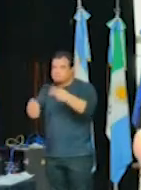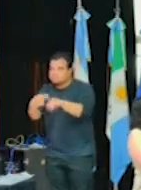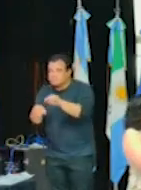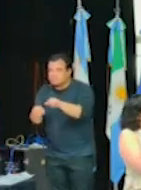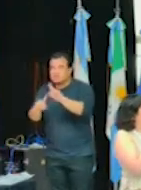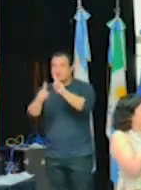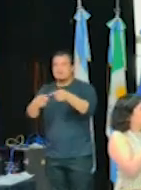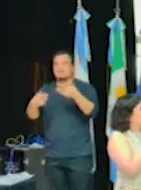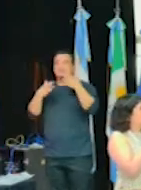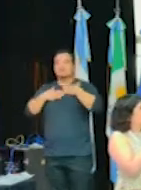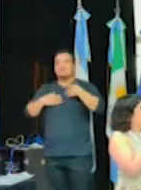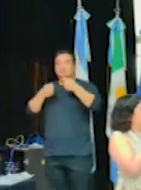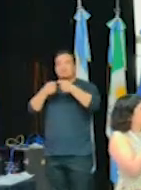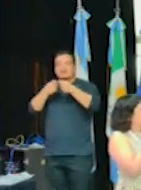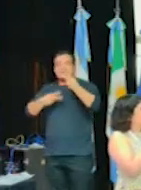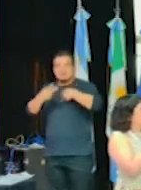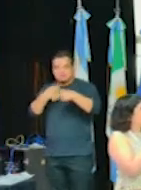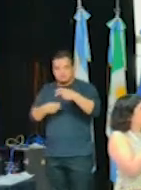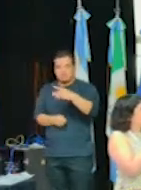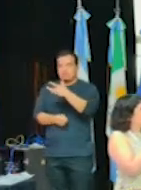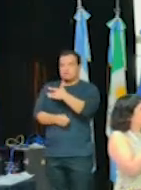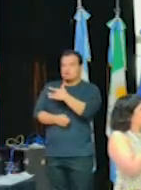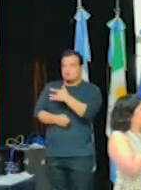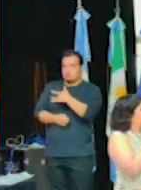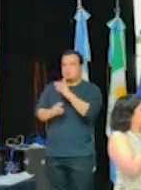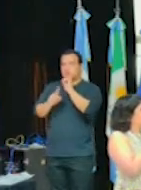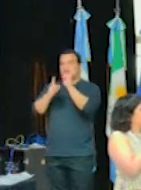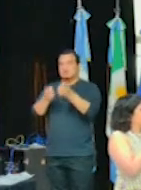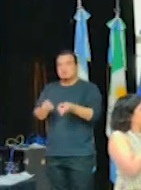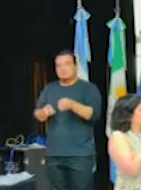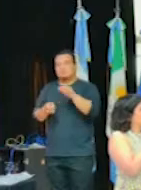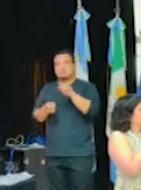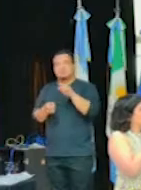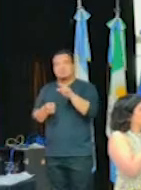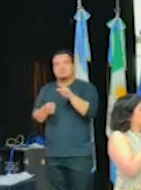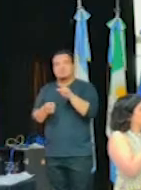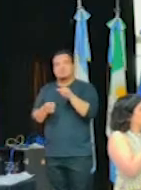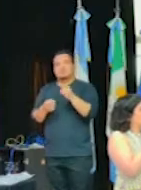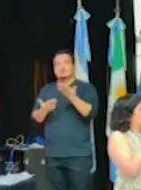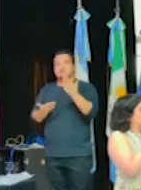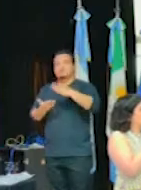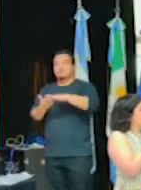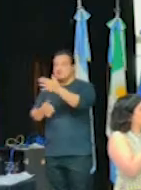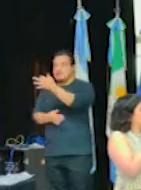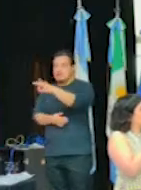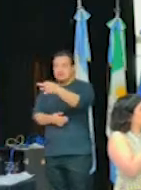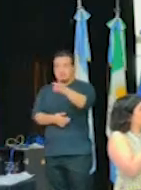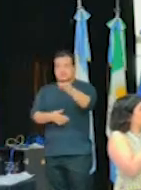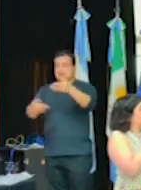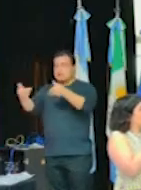plástica, oncología, cardiología, nefrología, endocrinología. Y dentro de las especialidades de alta